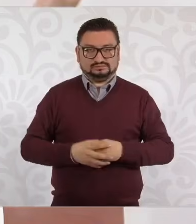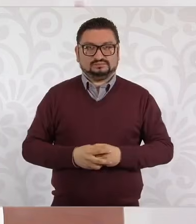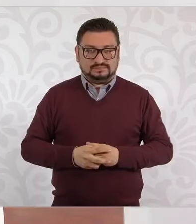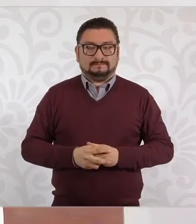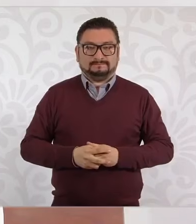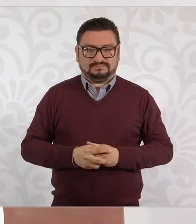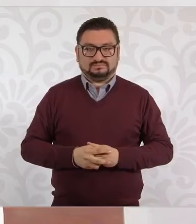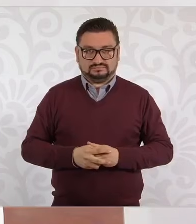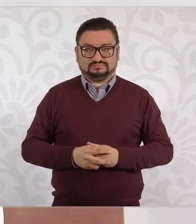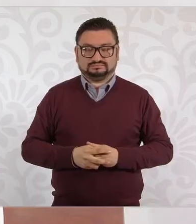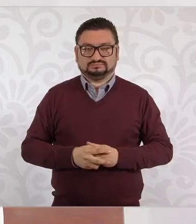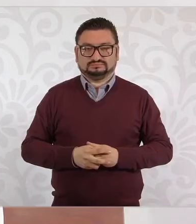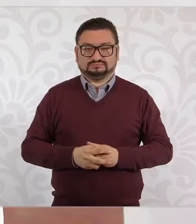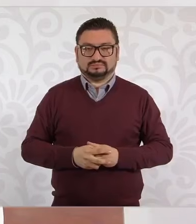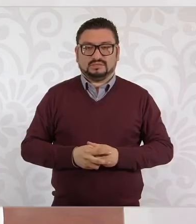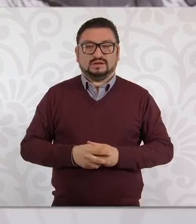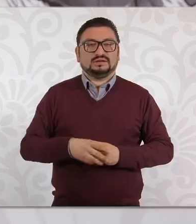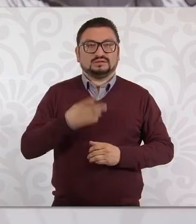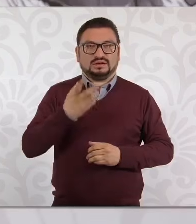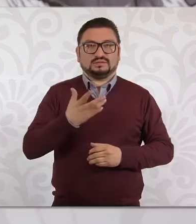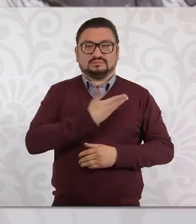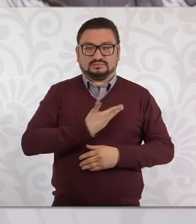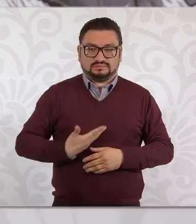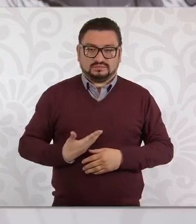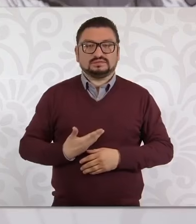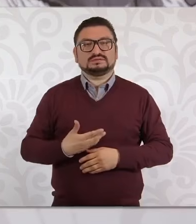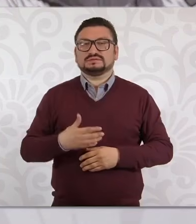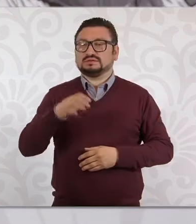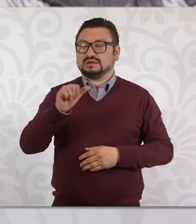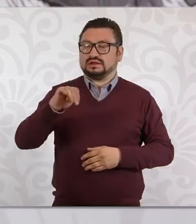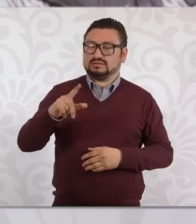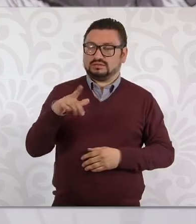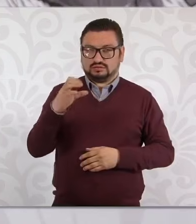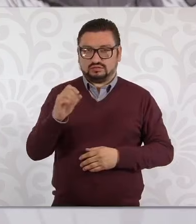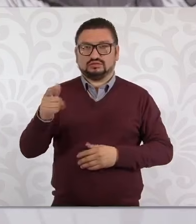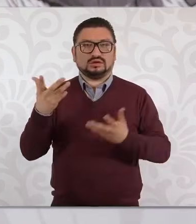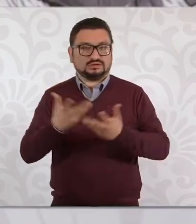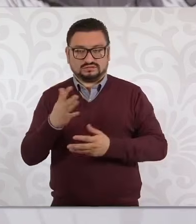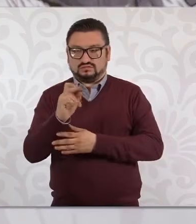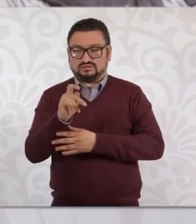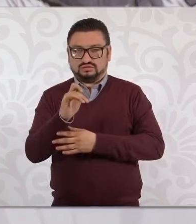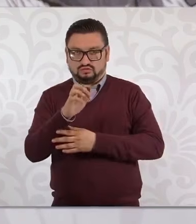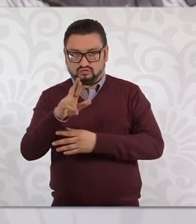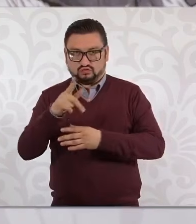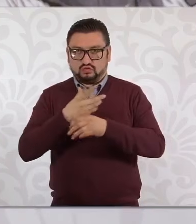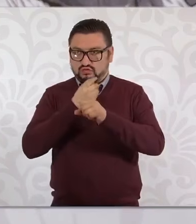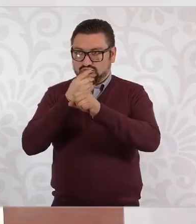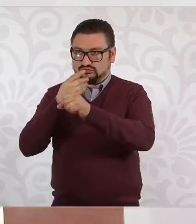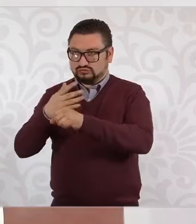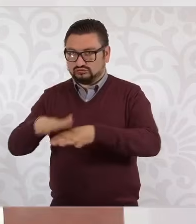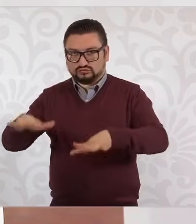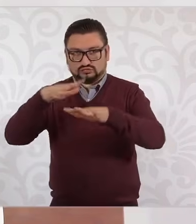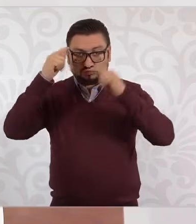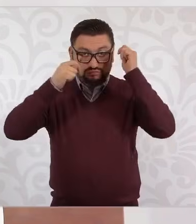desarrolló el gran turismo. Lo que hizo el presidente López Obrador es que en vez de que Fonatur siguiera dándole mantenimiento a las zonas